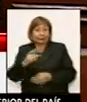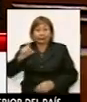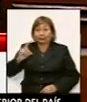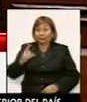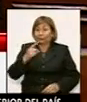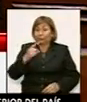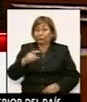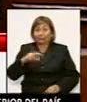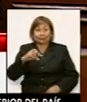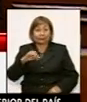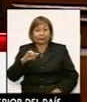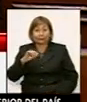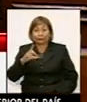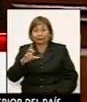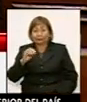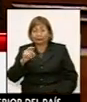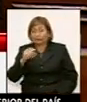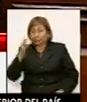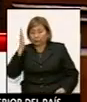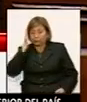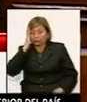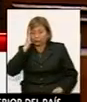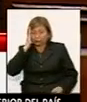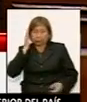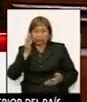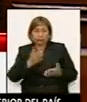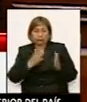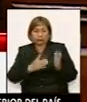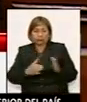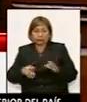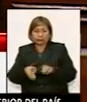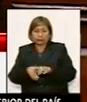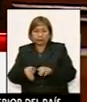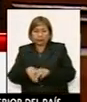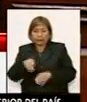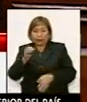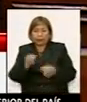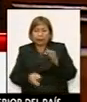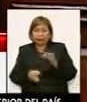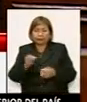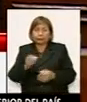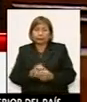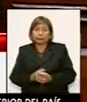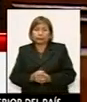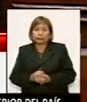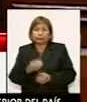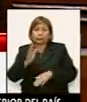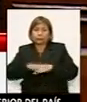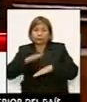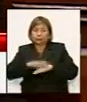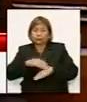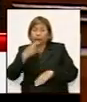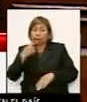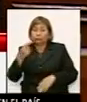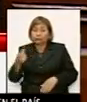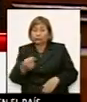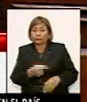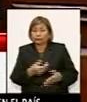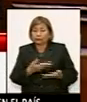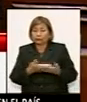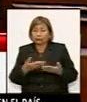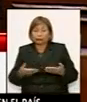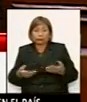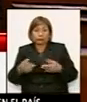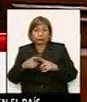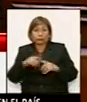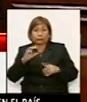piloto. Como es sabido, dentro de la misma Administración de Justicia se han advertido múltiples restricciones